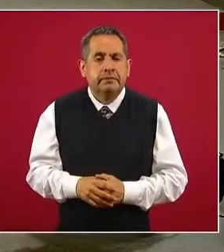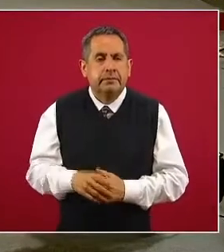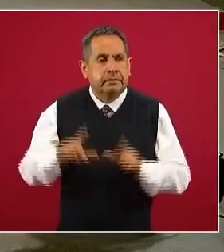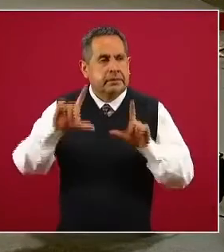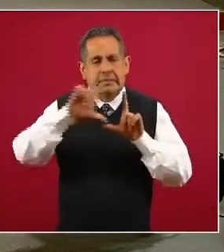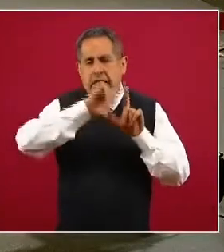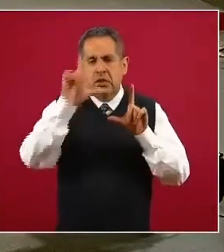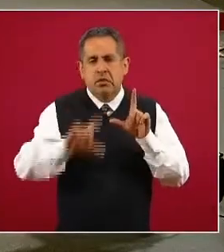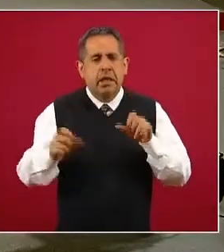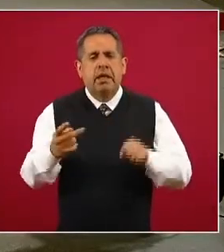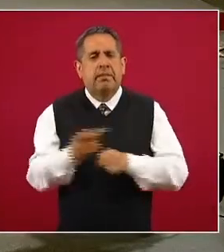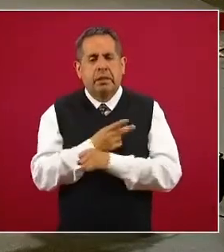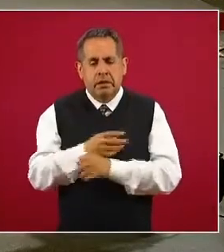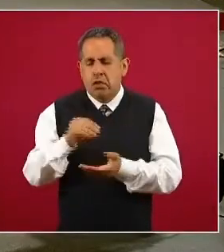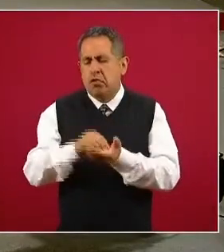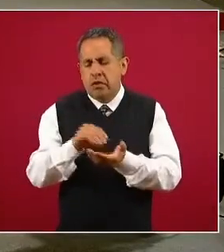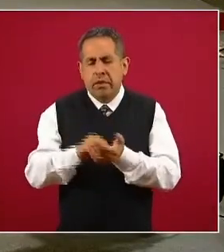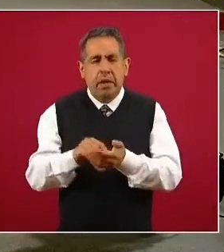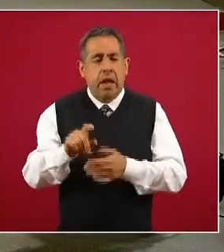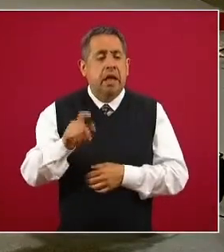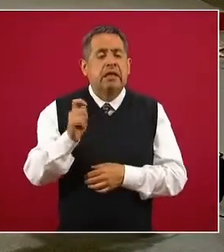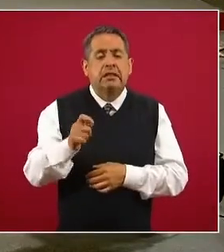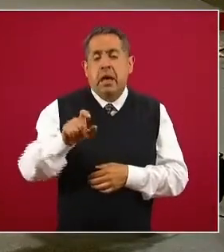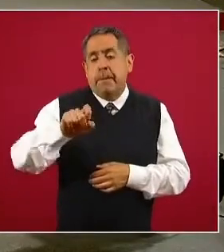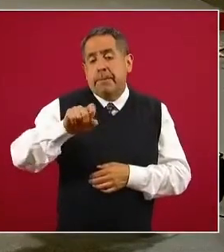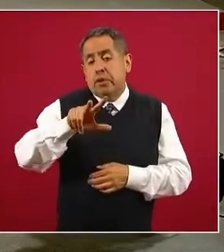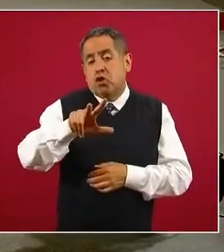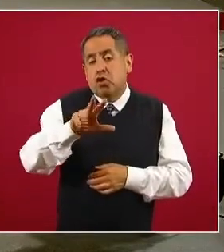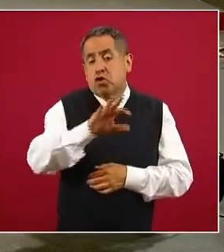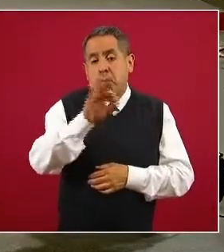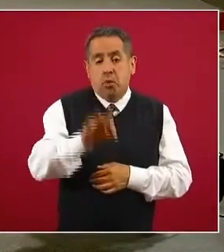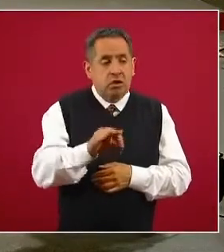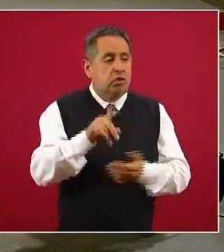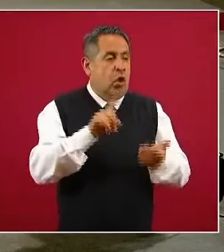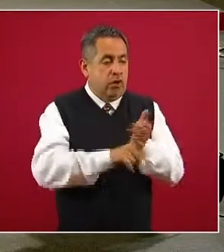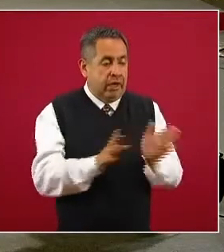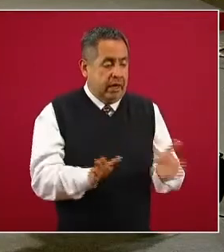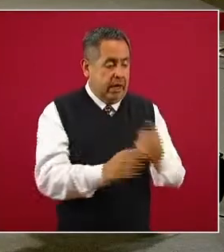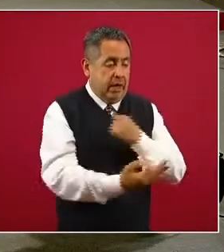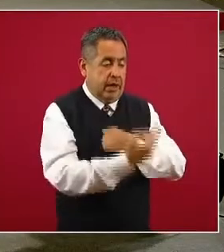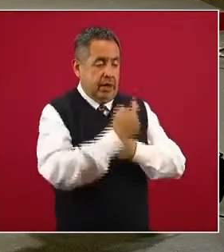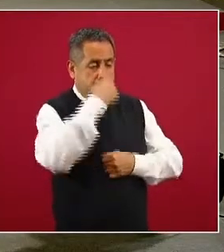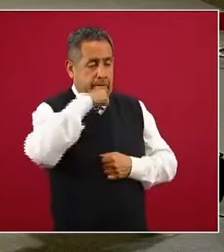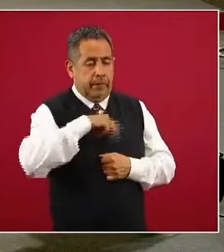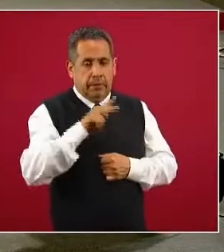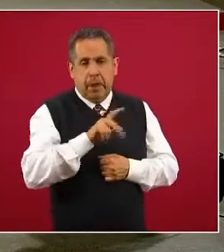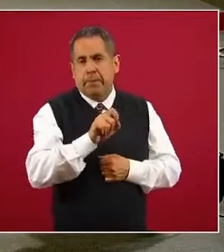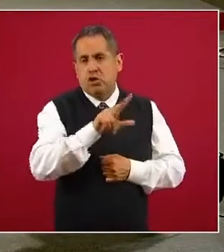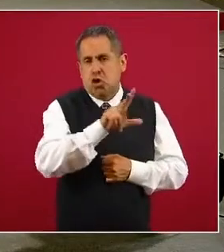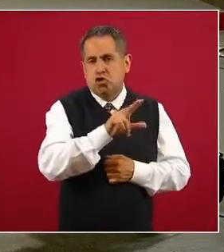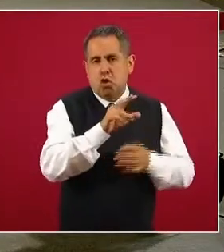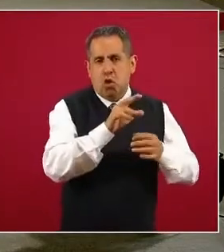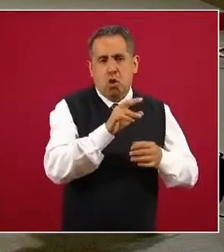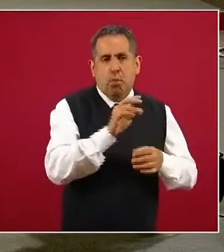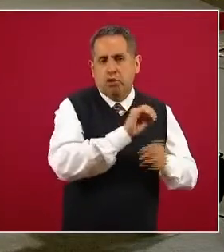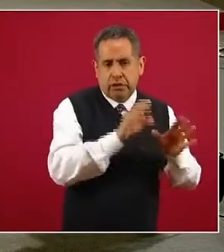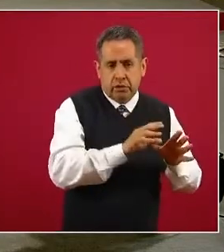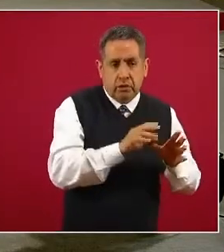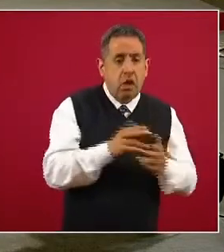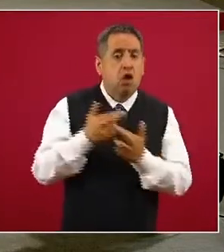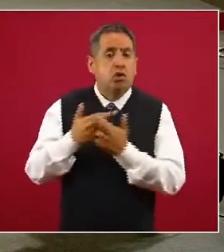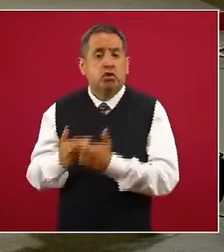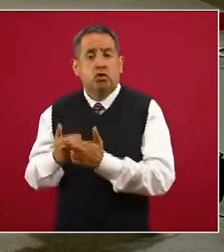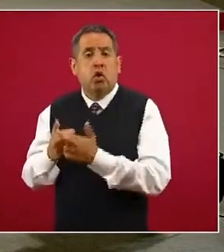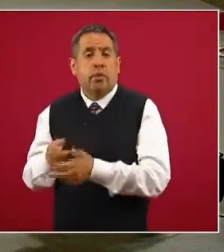nacional. Continuamos con solo el 28% de las camas con ventilador ocupadas a nivel nacional y